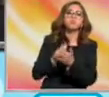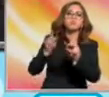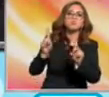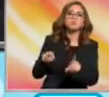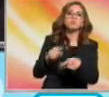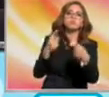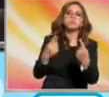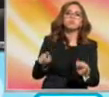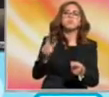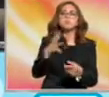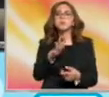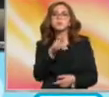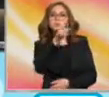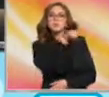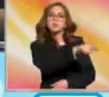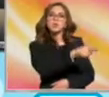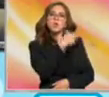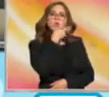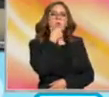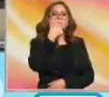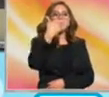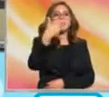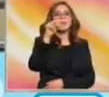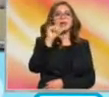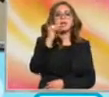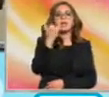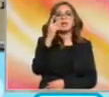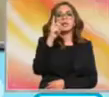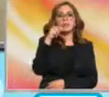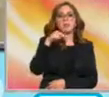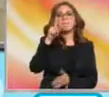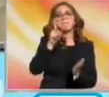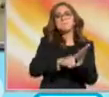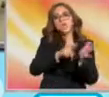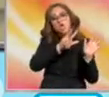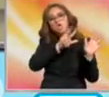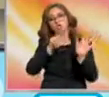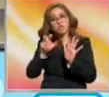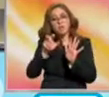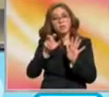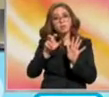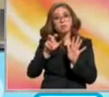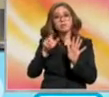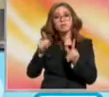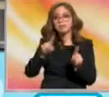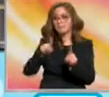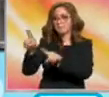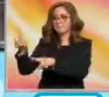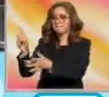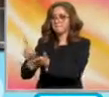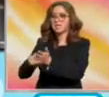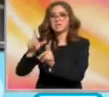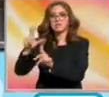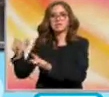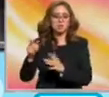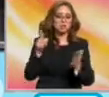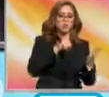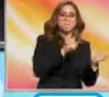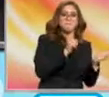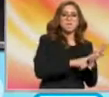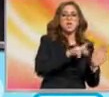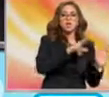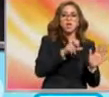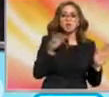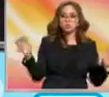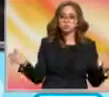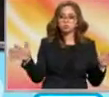el 1800, ¿no? Que se estrena. O sea, ya estamos pasando de siglo. O sea, es más o menos la distancia entre, no sé, mi querido